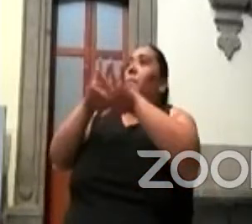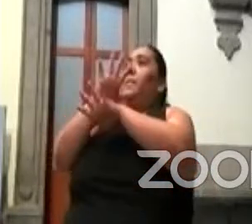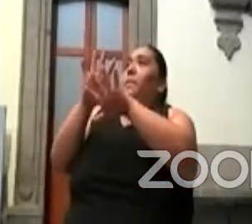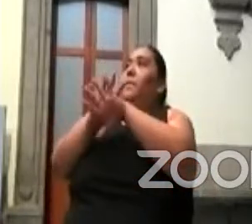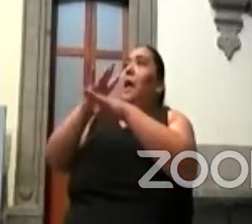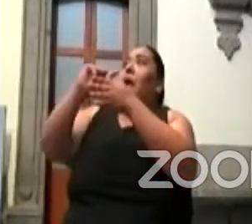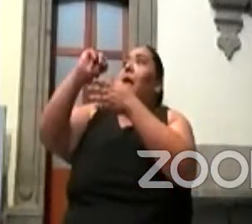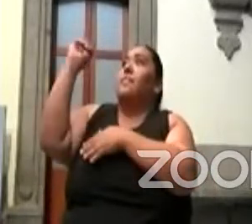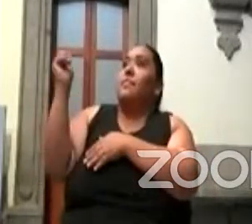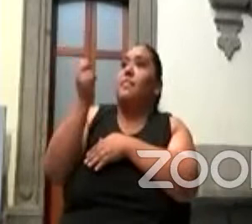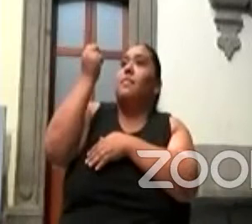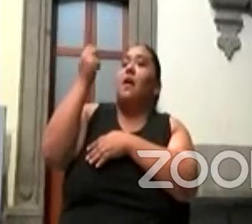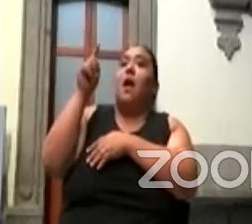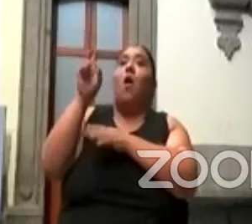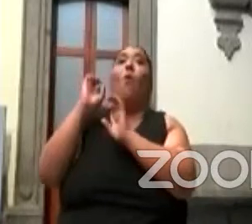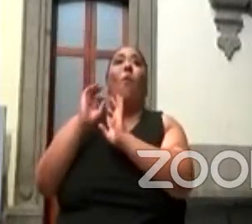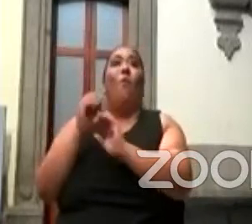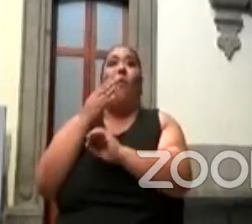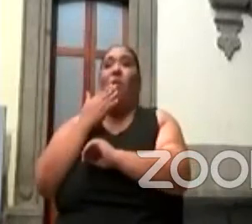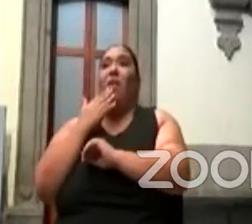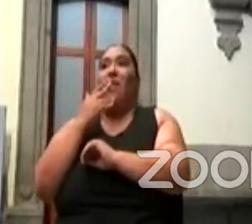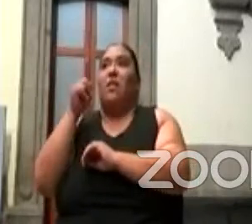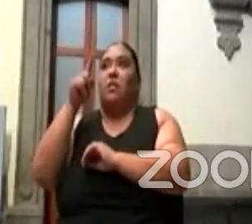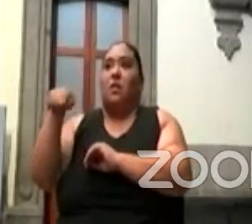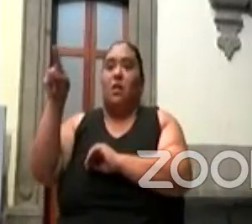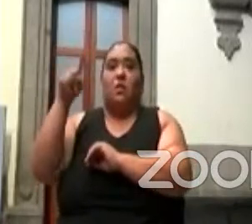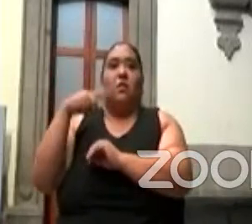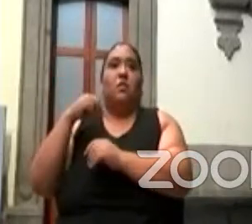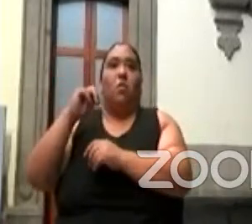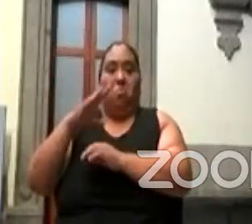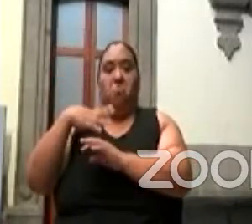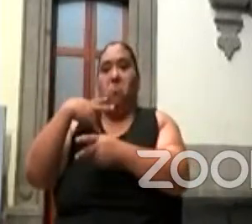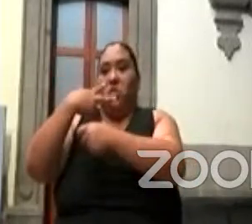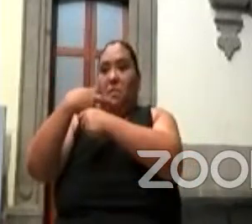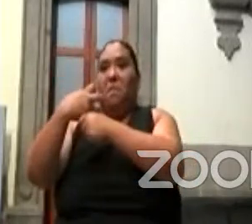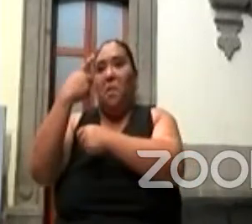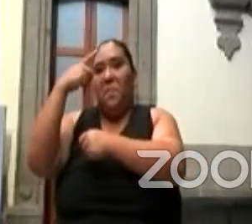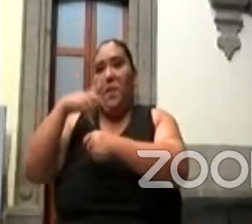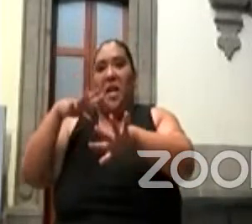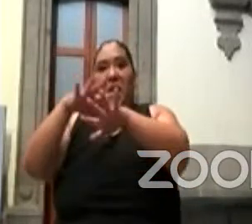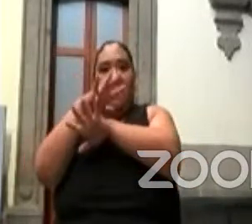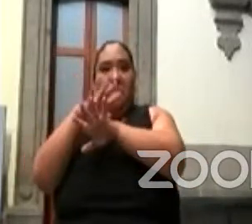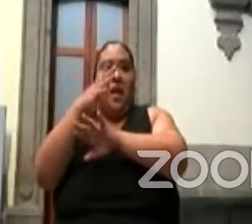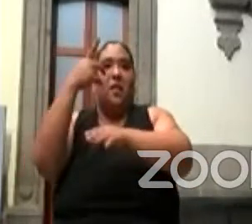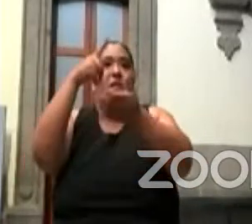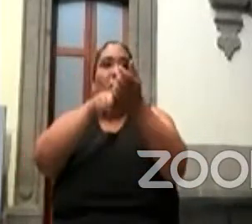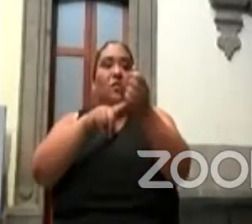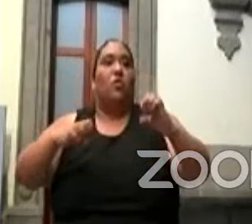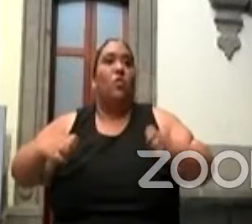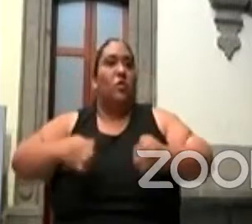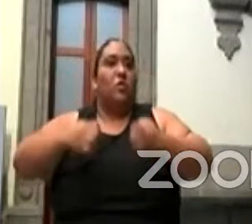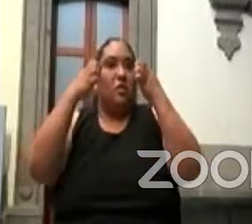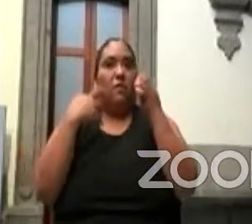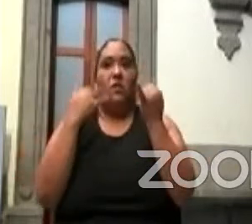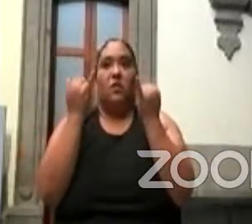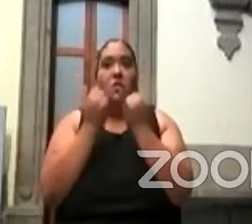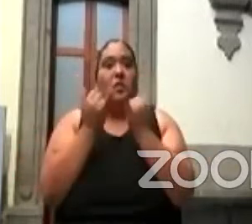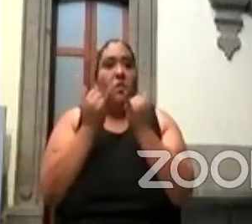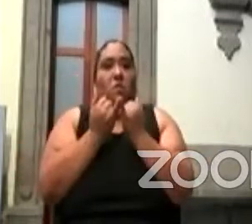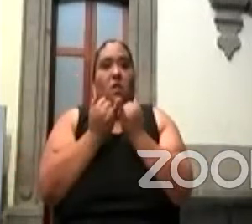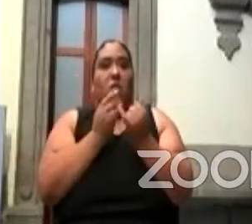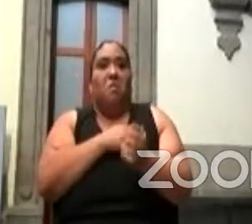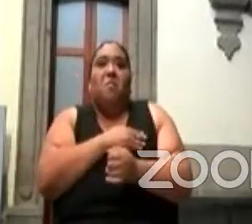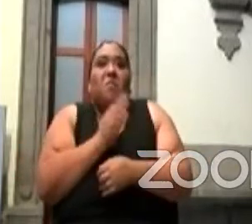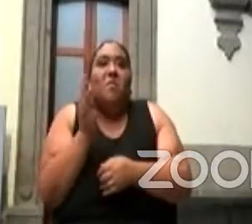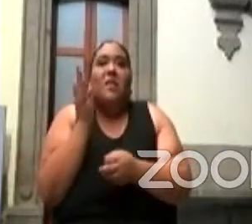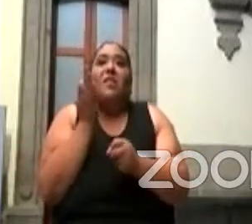tecnología, nos invitaron a hacer sus cambios en sus inmuebles a través de los diagnósticos. Y bueno, actualmente ya